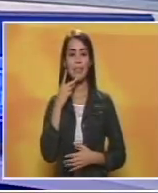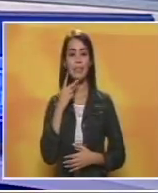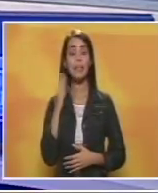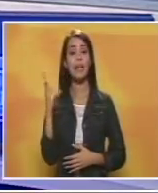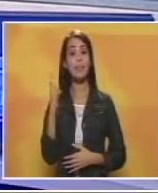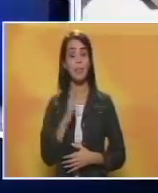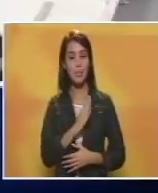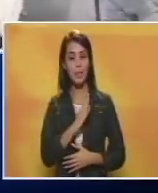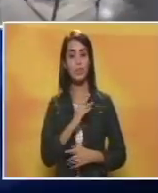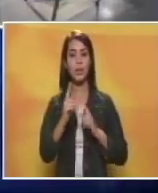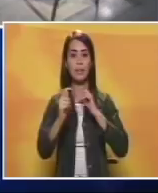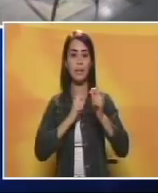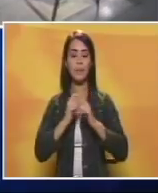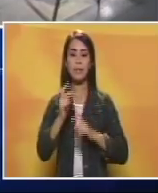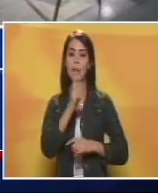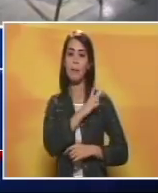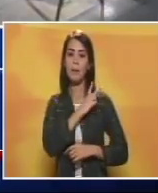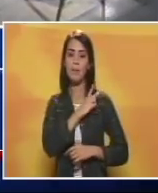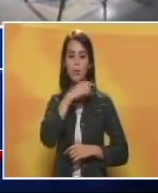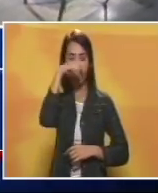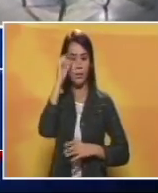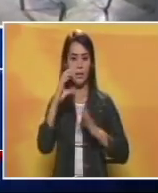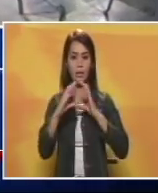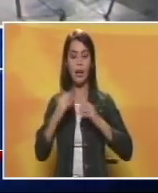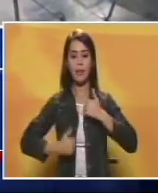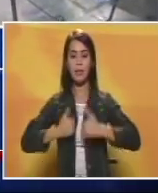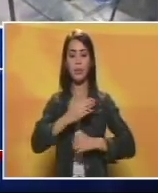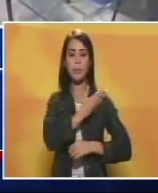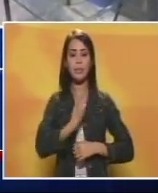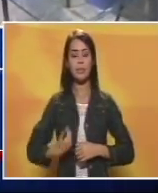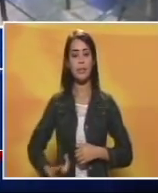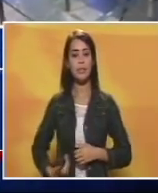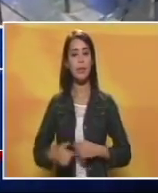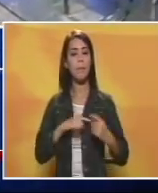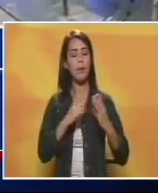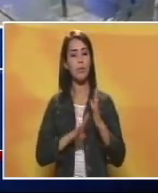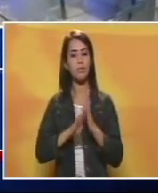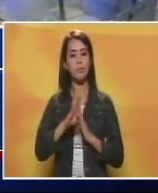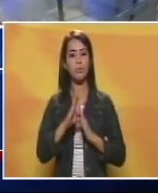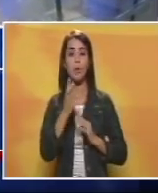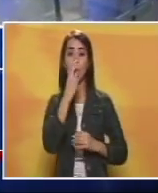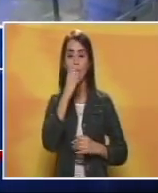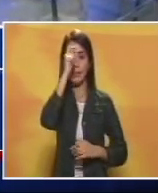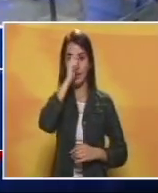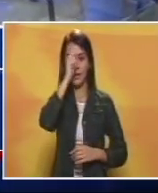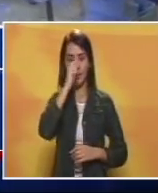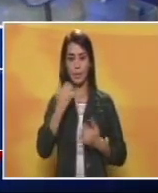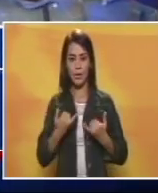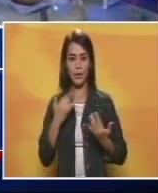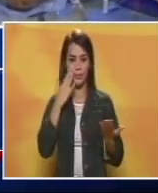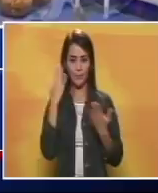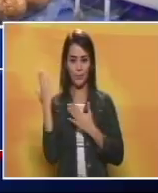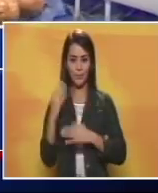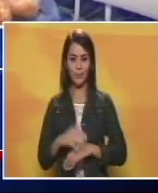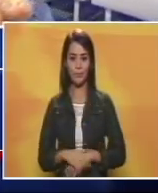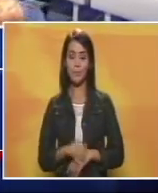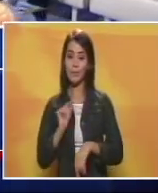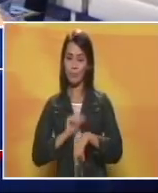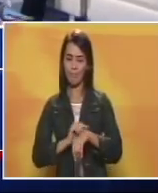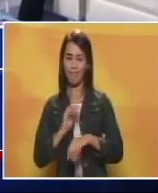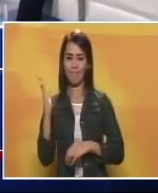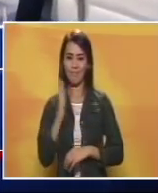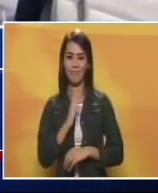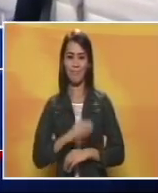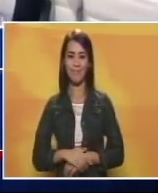una entrevista a Venevisión, Endrina estará conversando con el candidato presidencial por Avanzada Progresista, Henry Falcón. Ya está aquí en el estudio con nosotros. Esto será en